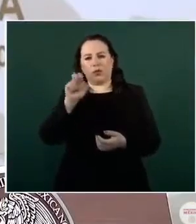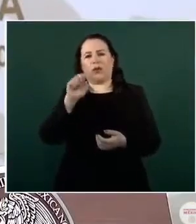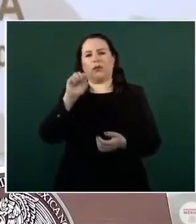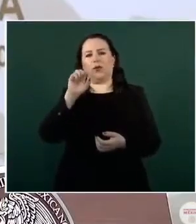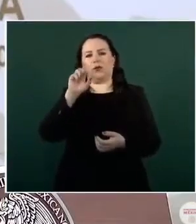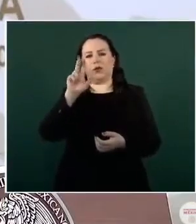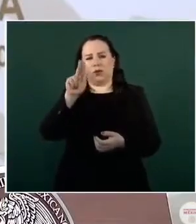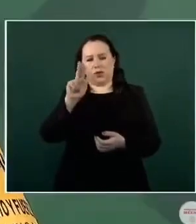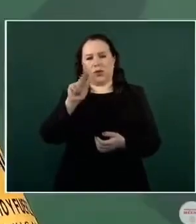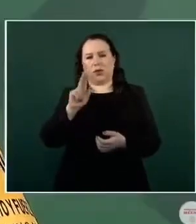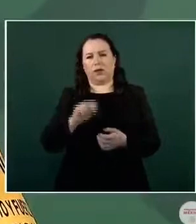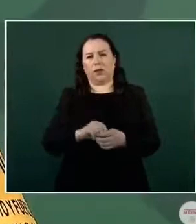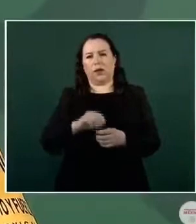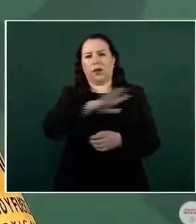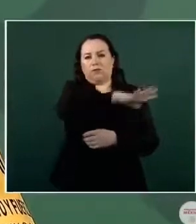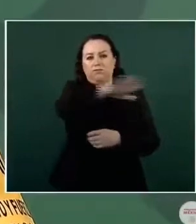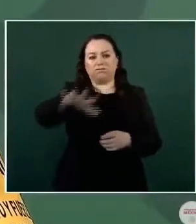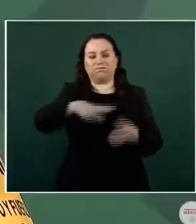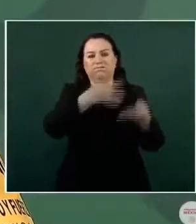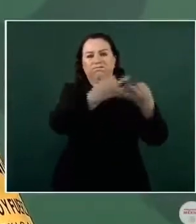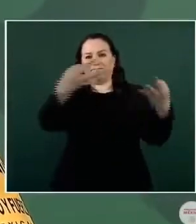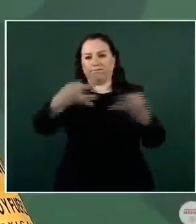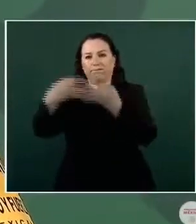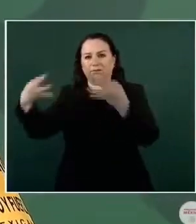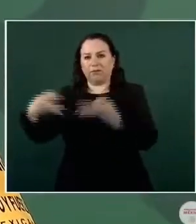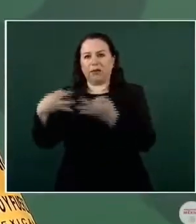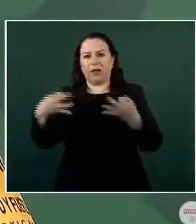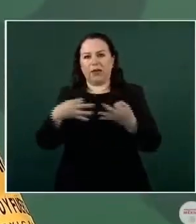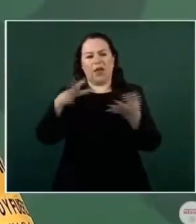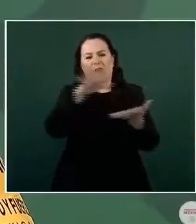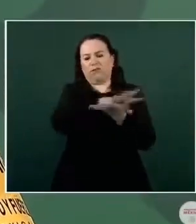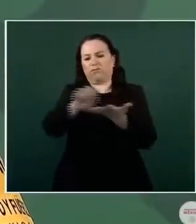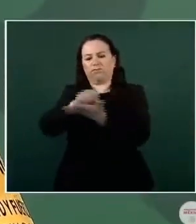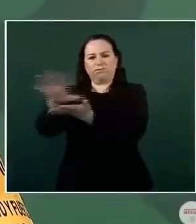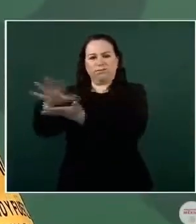58.880 y en hectáreas de amapola destruidas